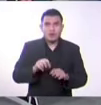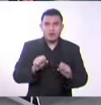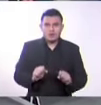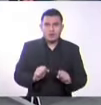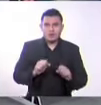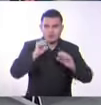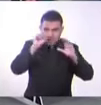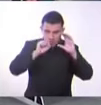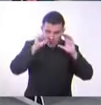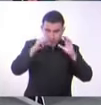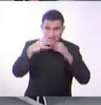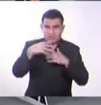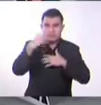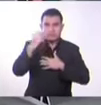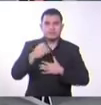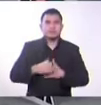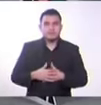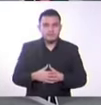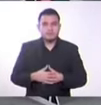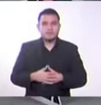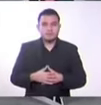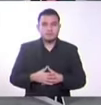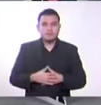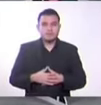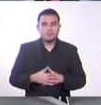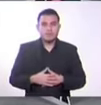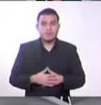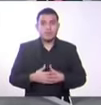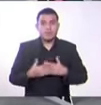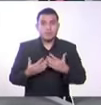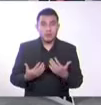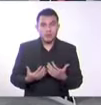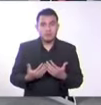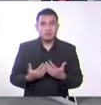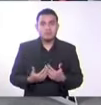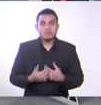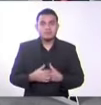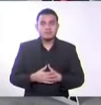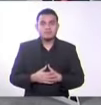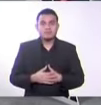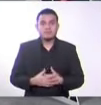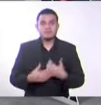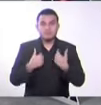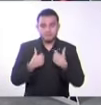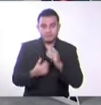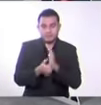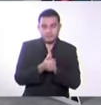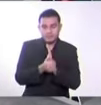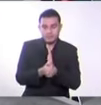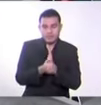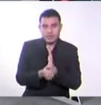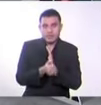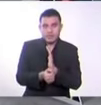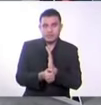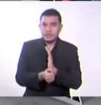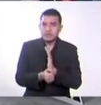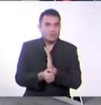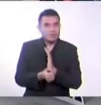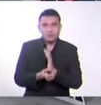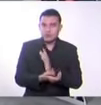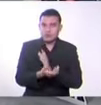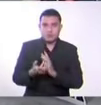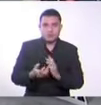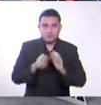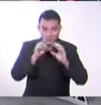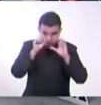Sí pueden. ¿Ah, sí? Pero tienen que tener la capacidad de saber que no todos los videos se